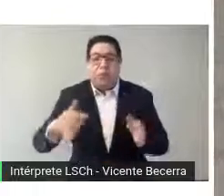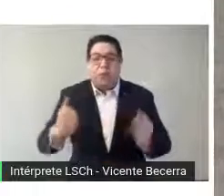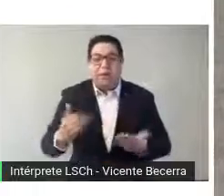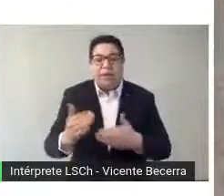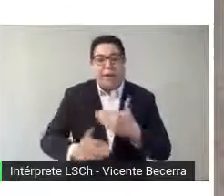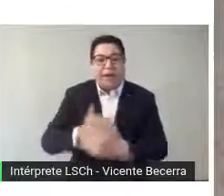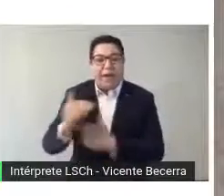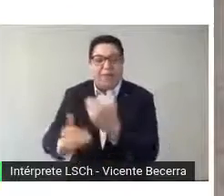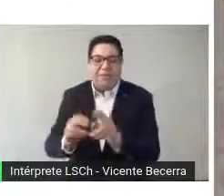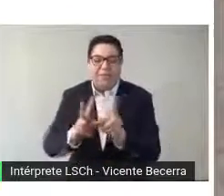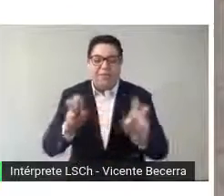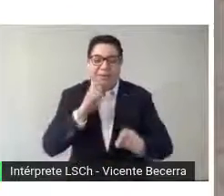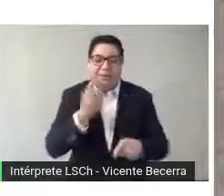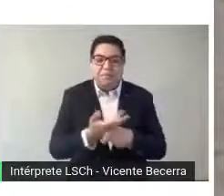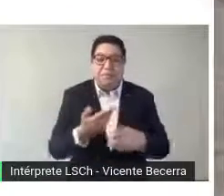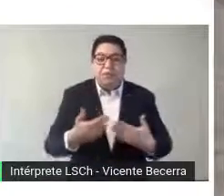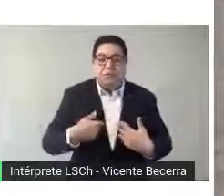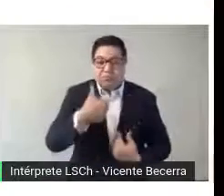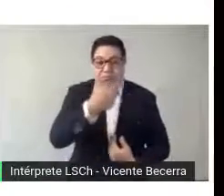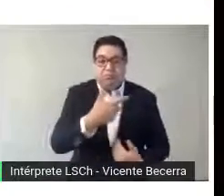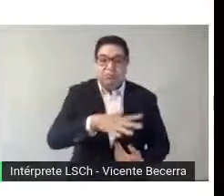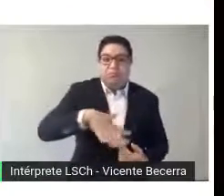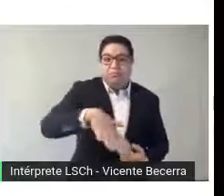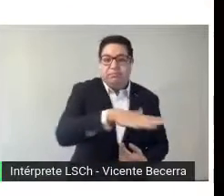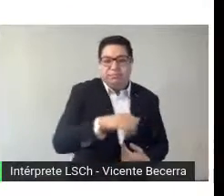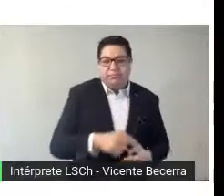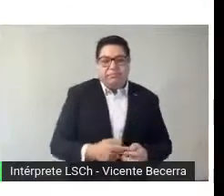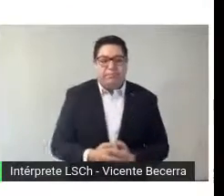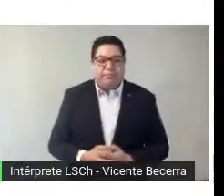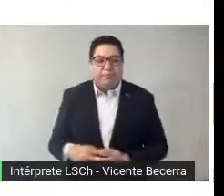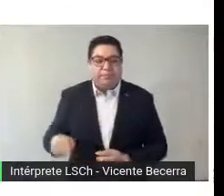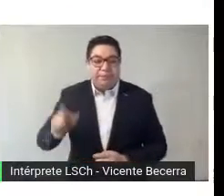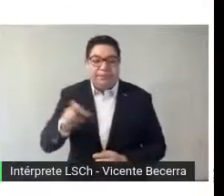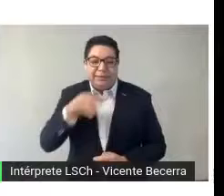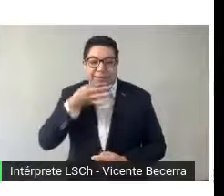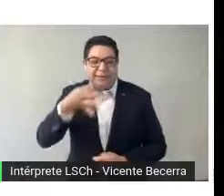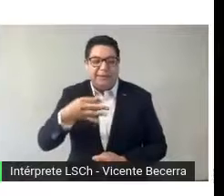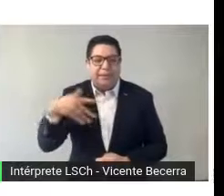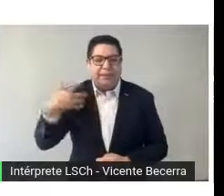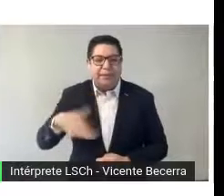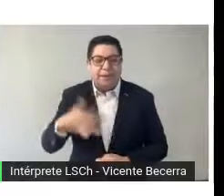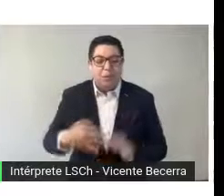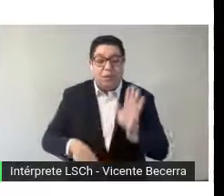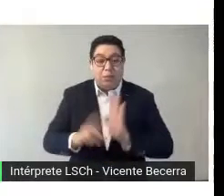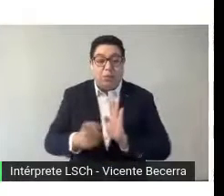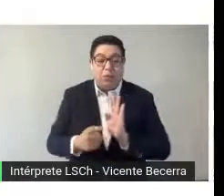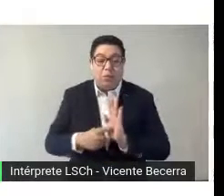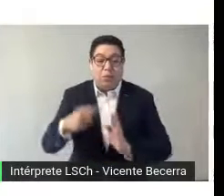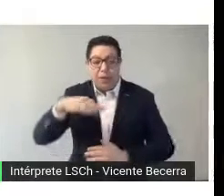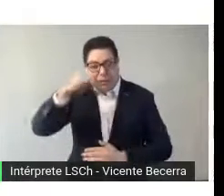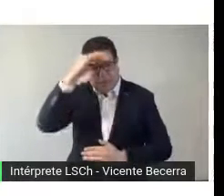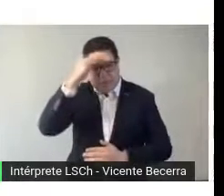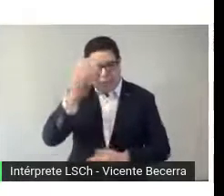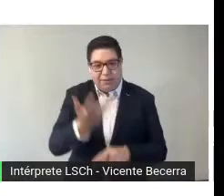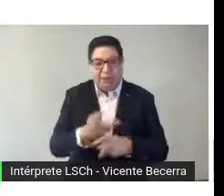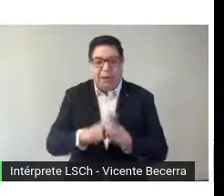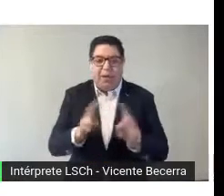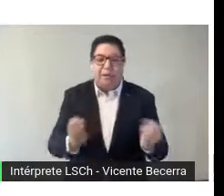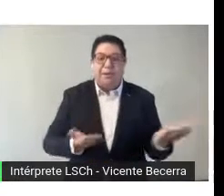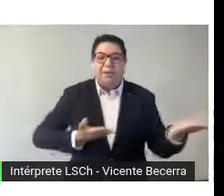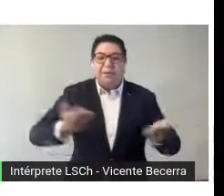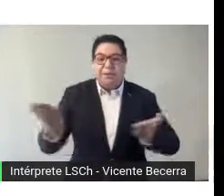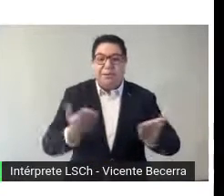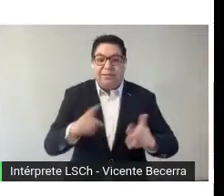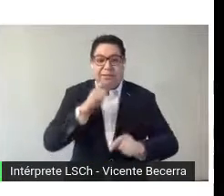la innovación dentro de mi establecimiento. Creo que lo más importante es vivir la experiencia del diseño de servicio desde